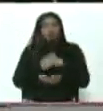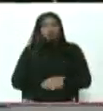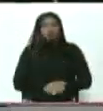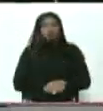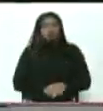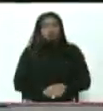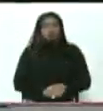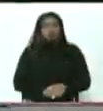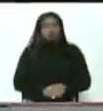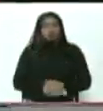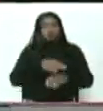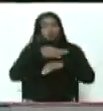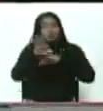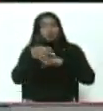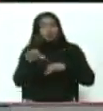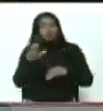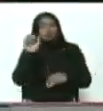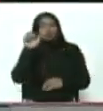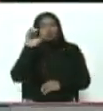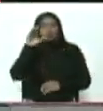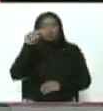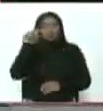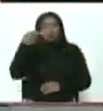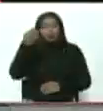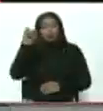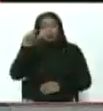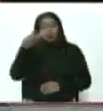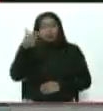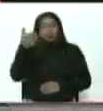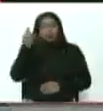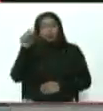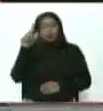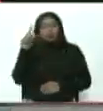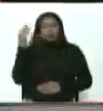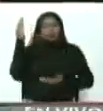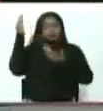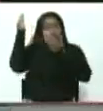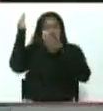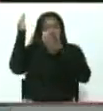En el municipio Cajigal, Nedimar Marcano.